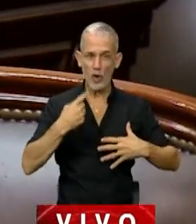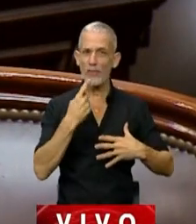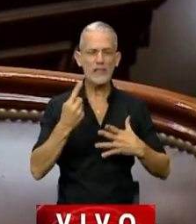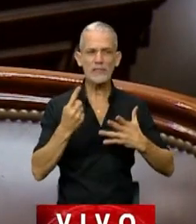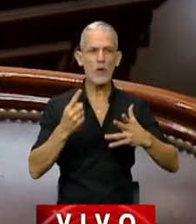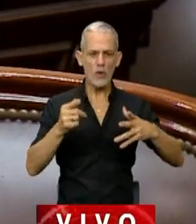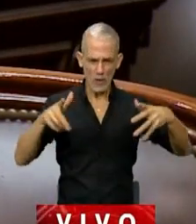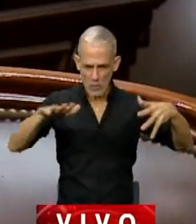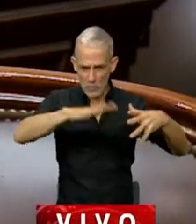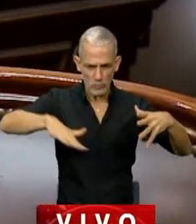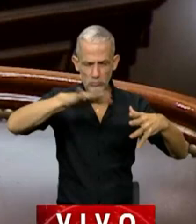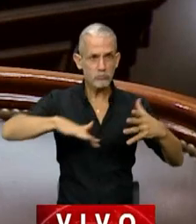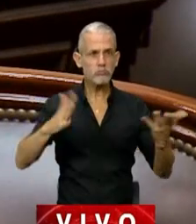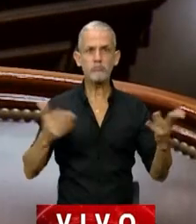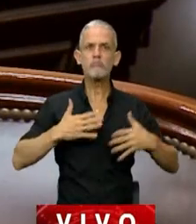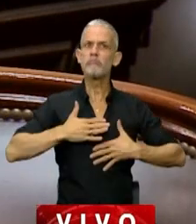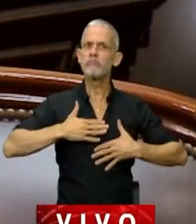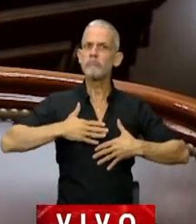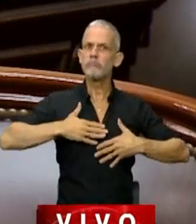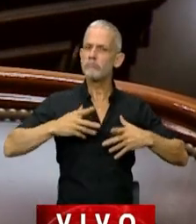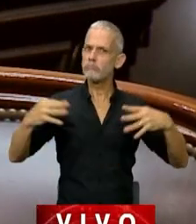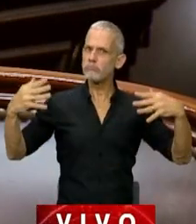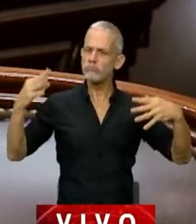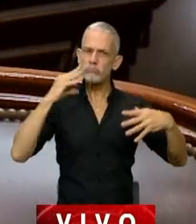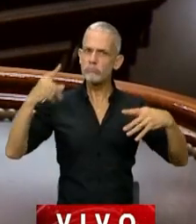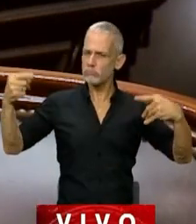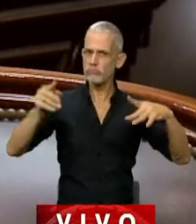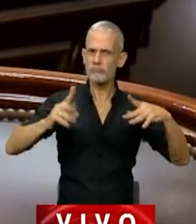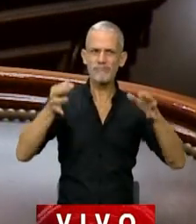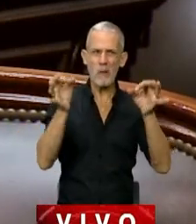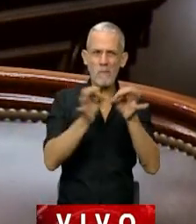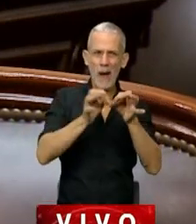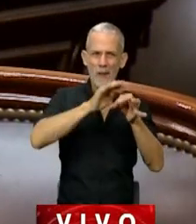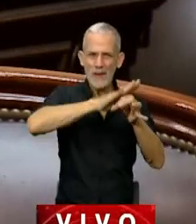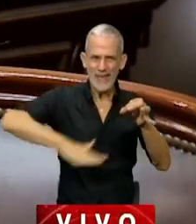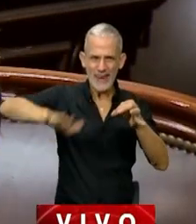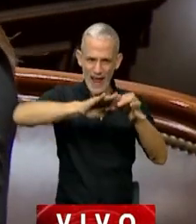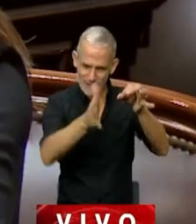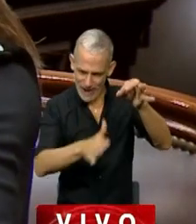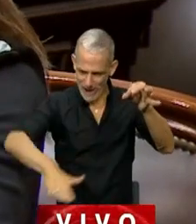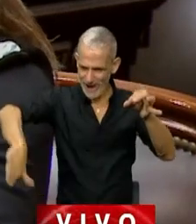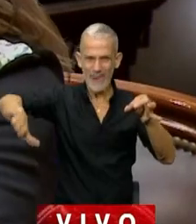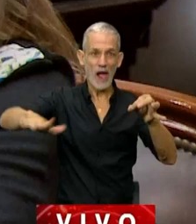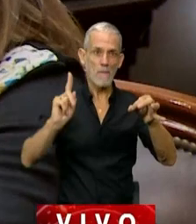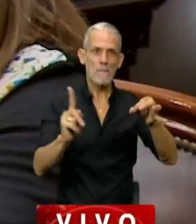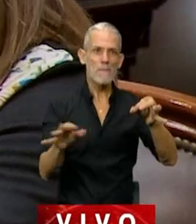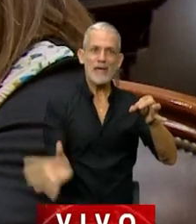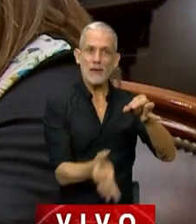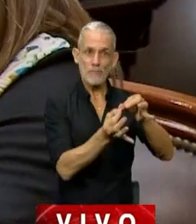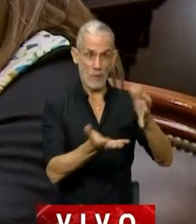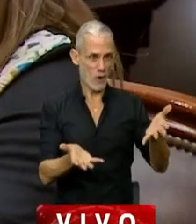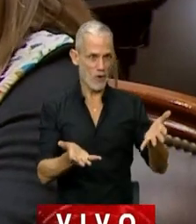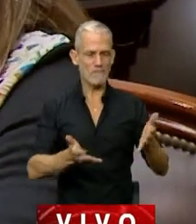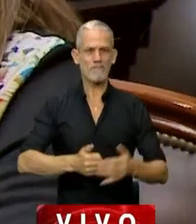que eso forma parte de nuestra plataforma y pertenece a las Islas Malvinas. La diputada